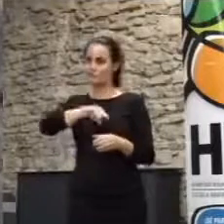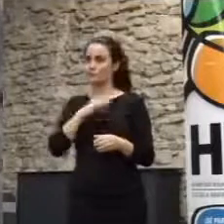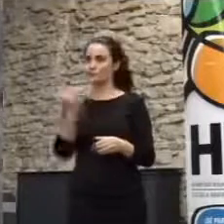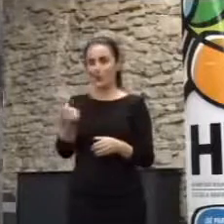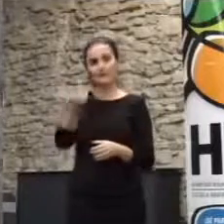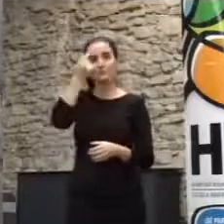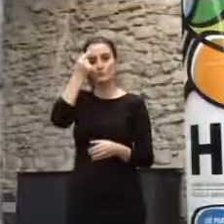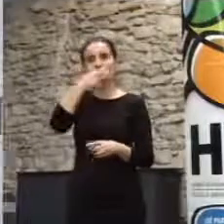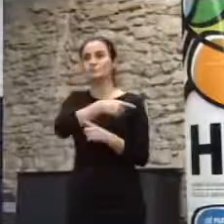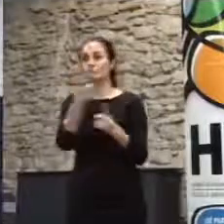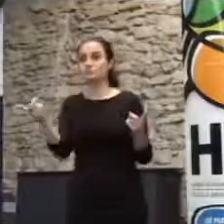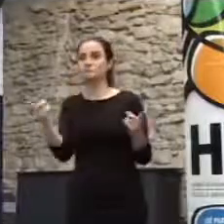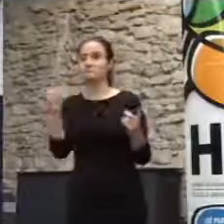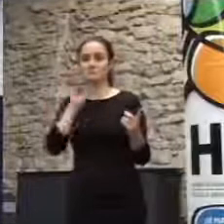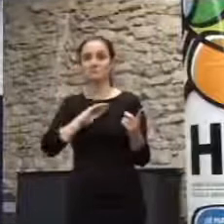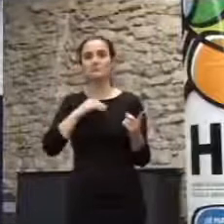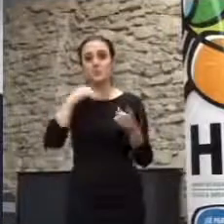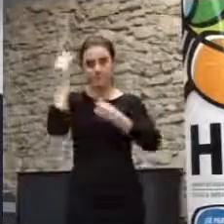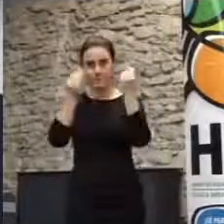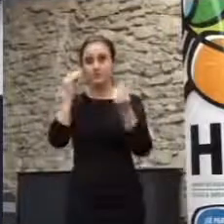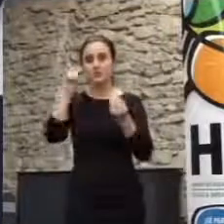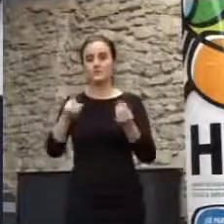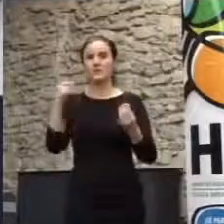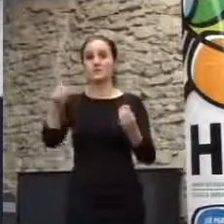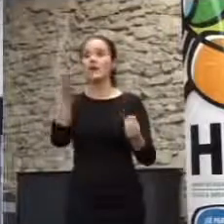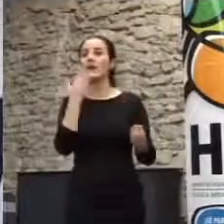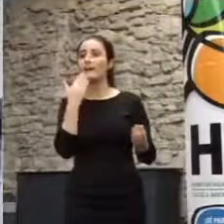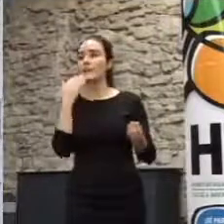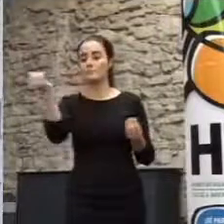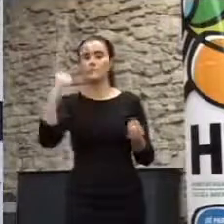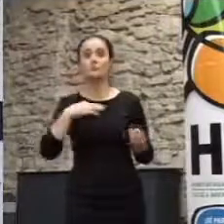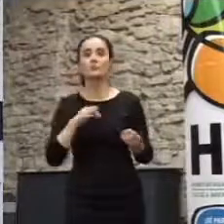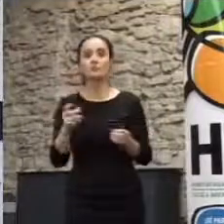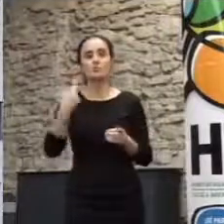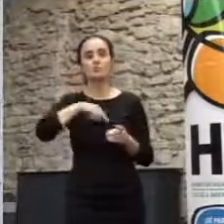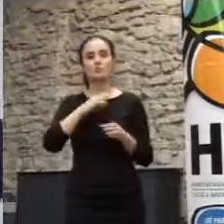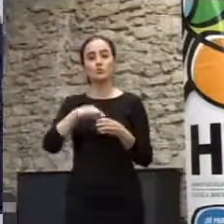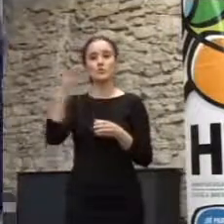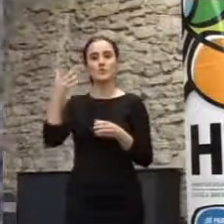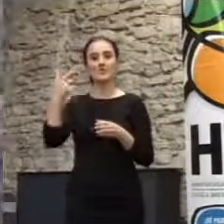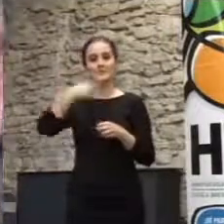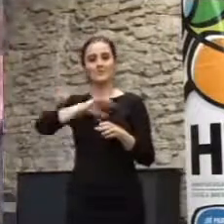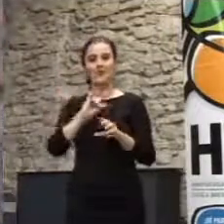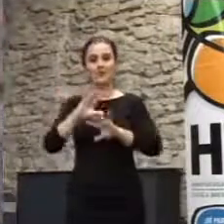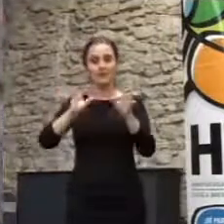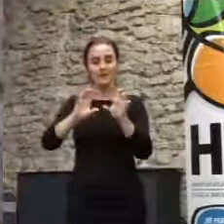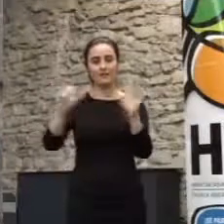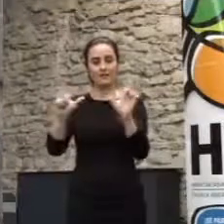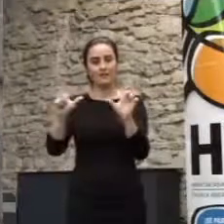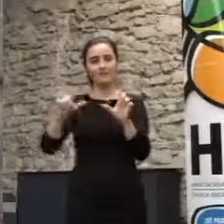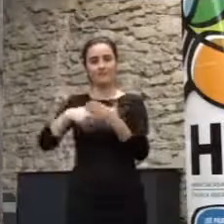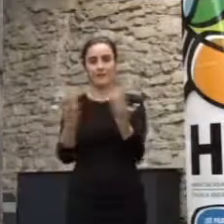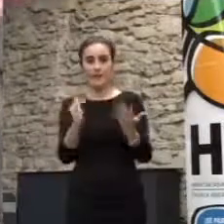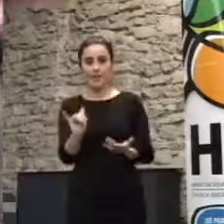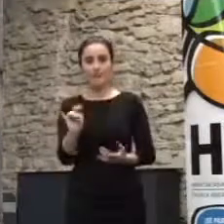hay muchas y muchos de ustedes con un poquito más de años supongo que lo recordarán, la suerte que tenemos de tener medios de comunicación y que además tenemos la